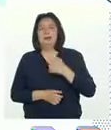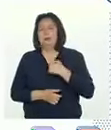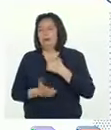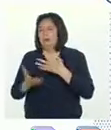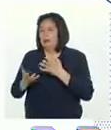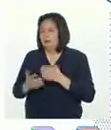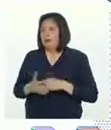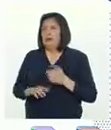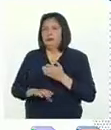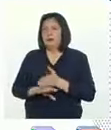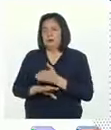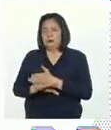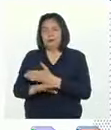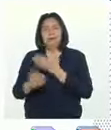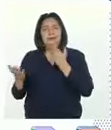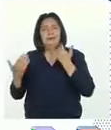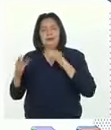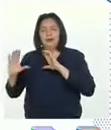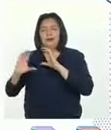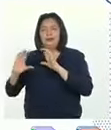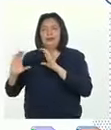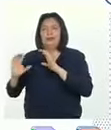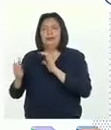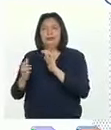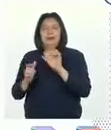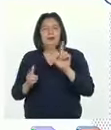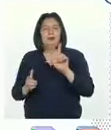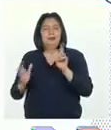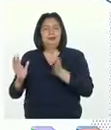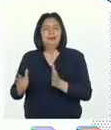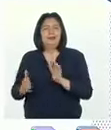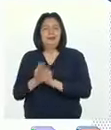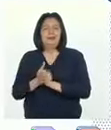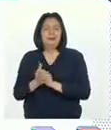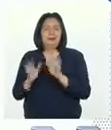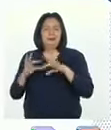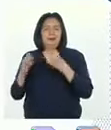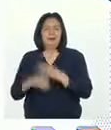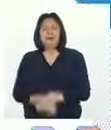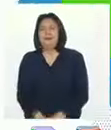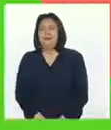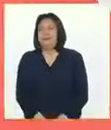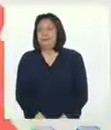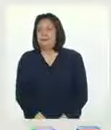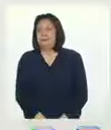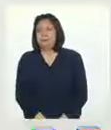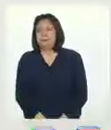que quiero es mejorar la comunicación de Luis con sus amigos y familiares.